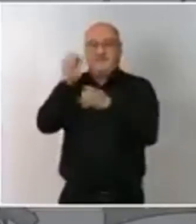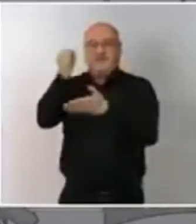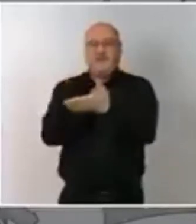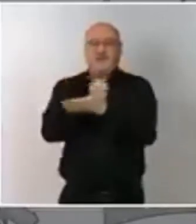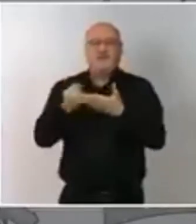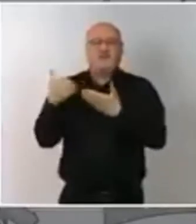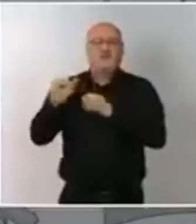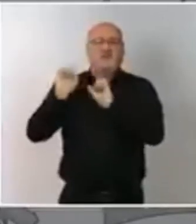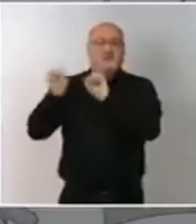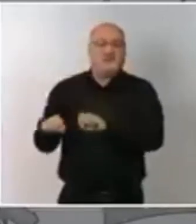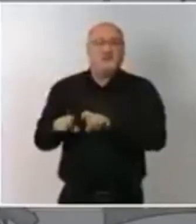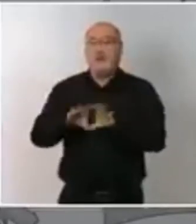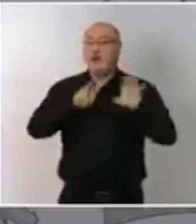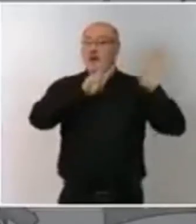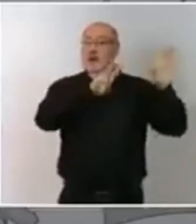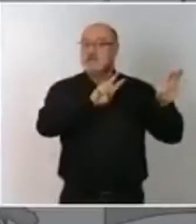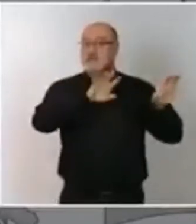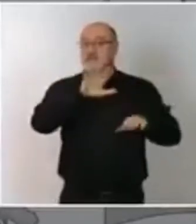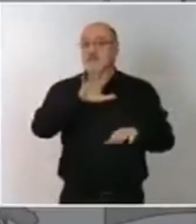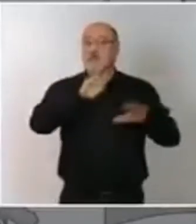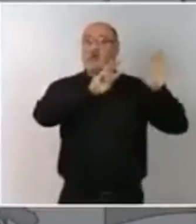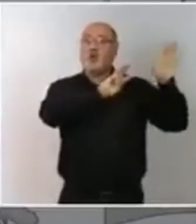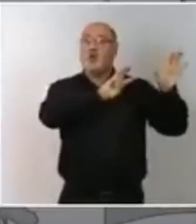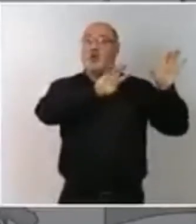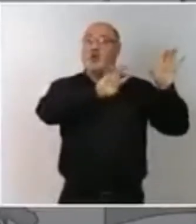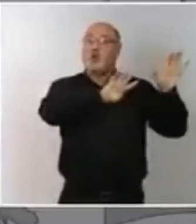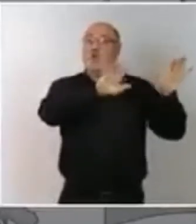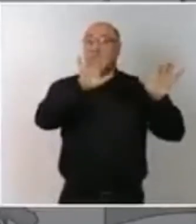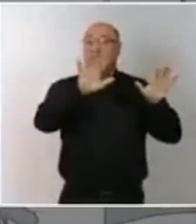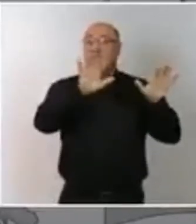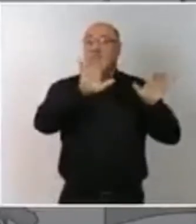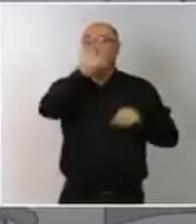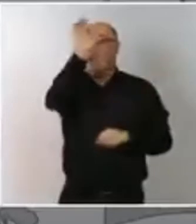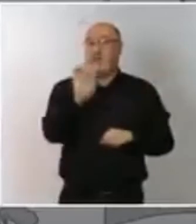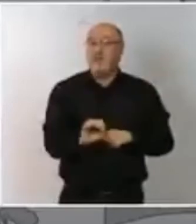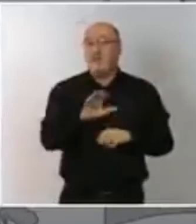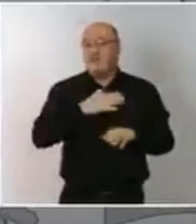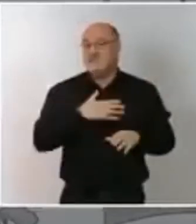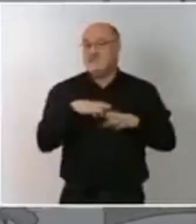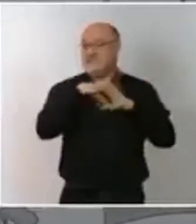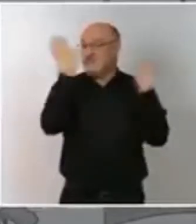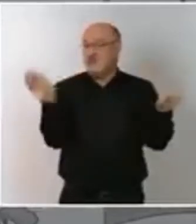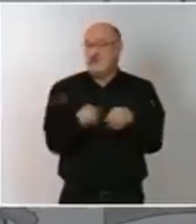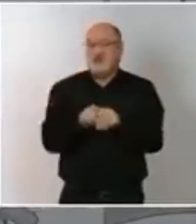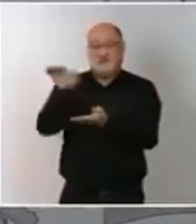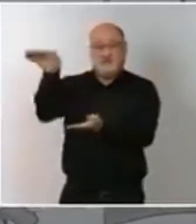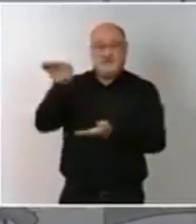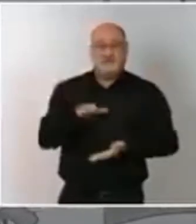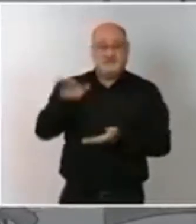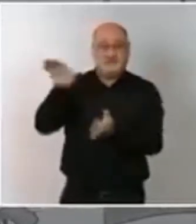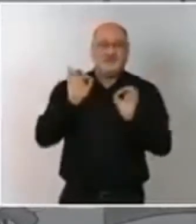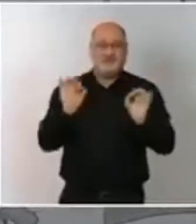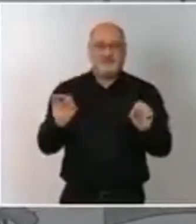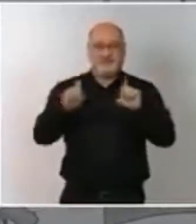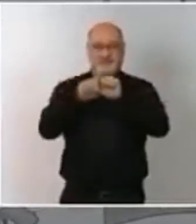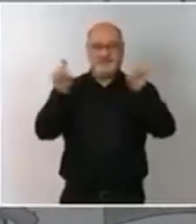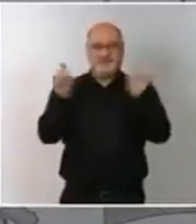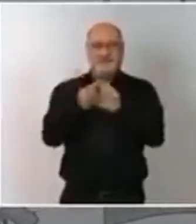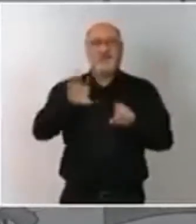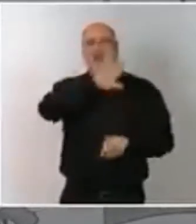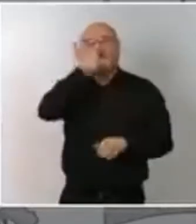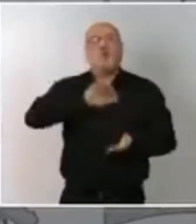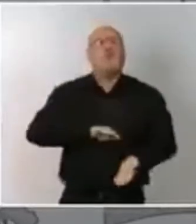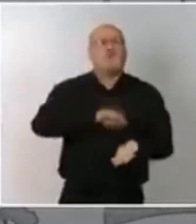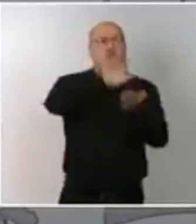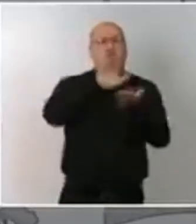entre el 75 y el 95% de las vacunas entregadas semanalmente son, como saben, administradas por las comunidades autónomas, es decir, los